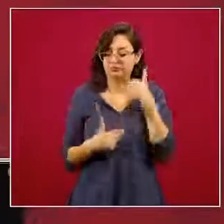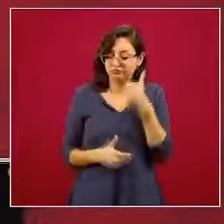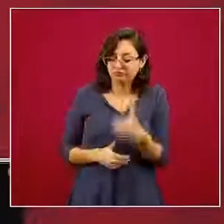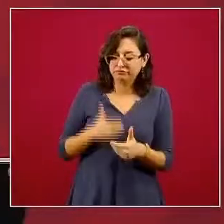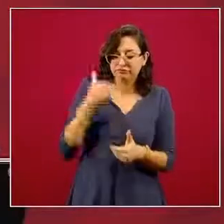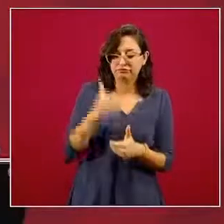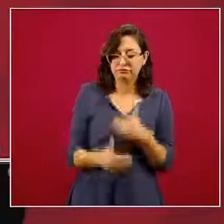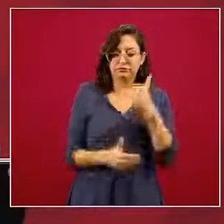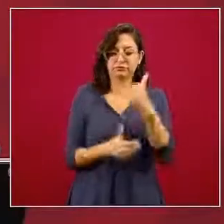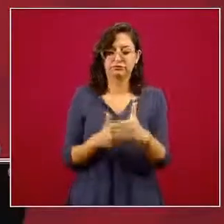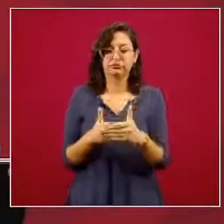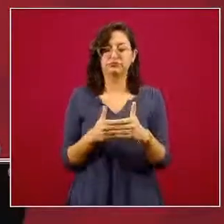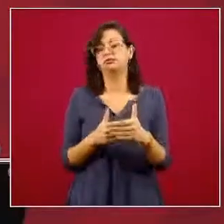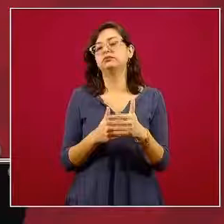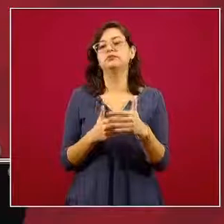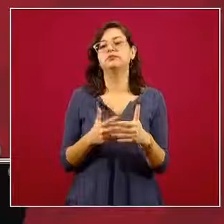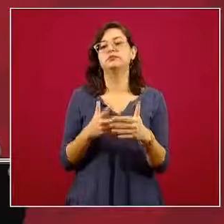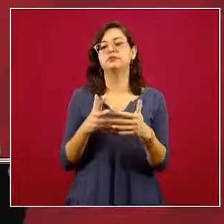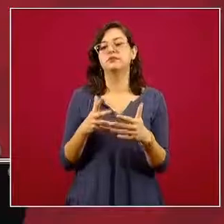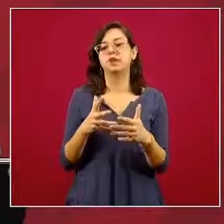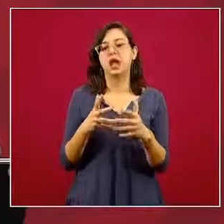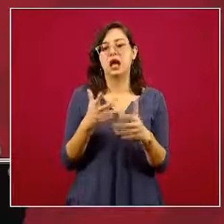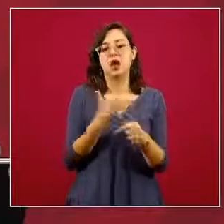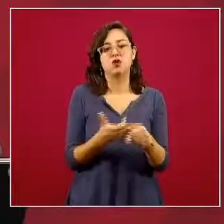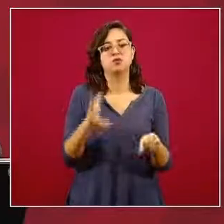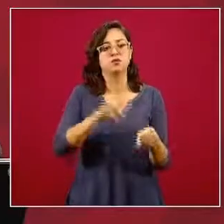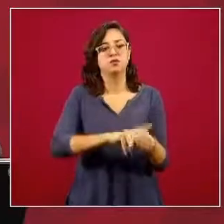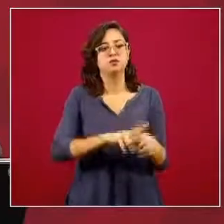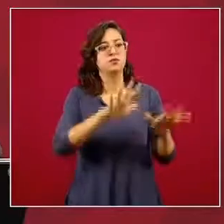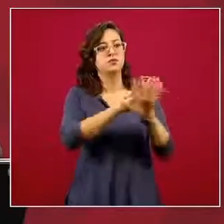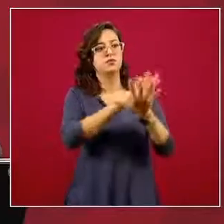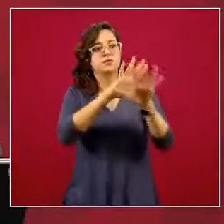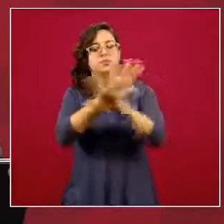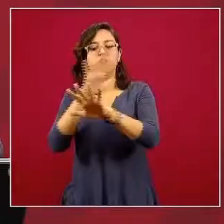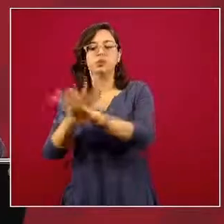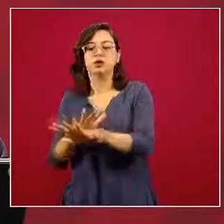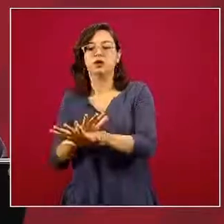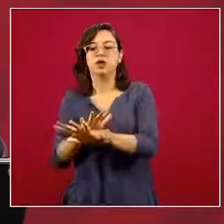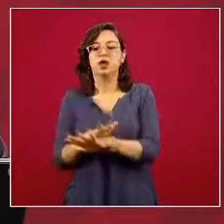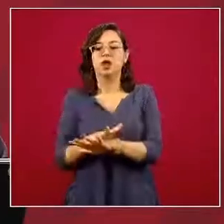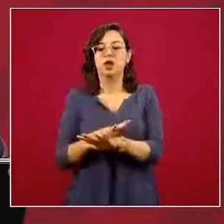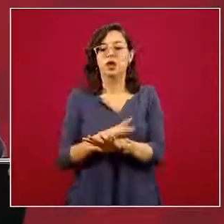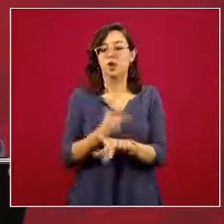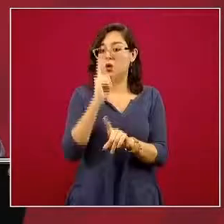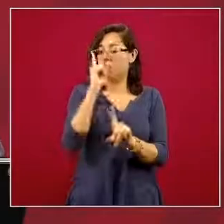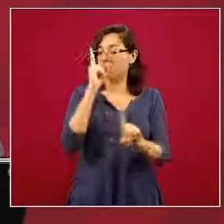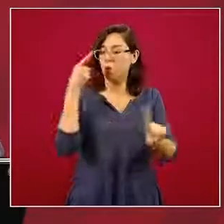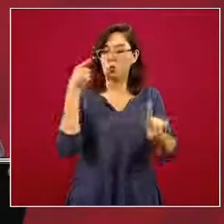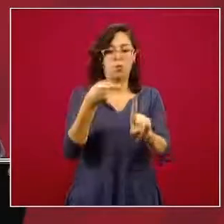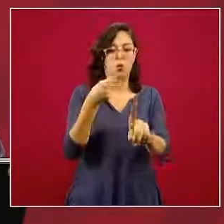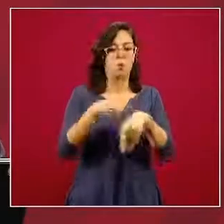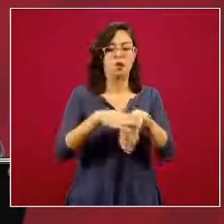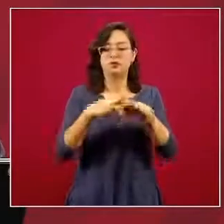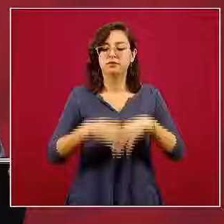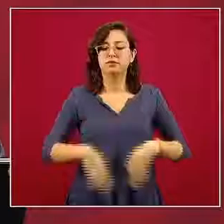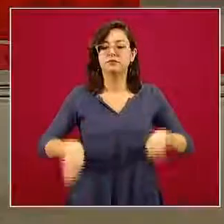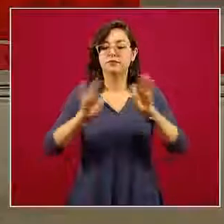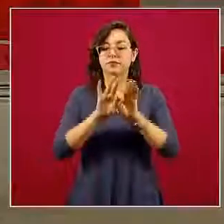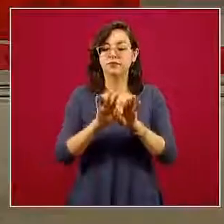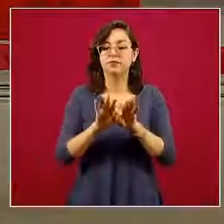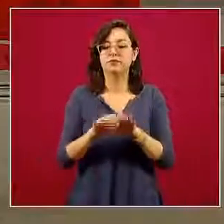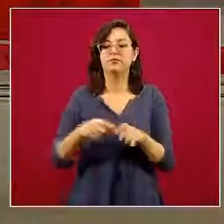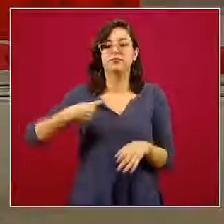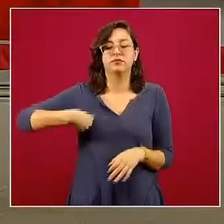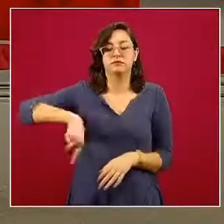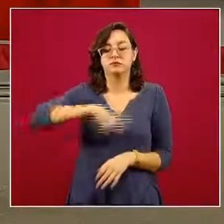proceso de transformación y expansión del Sistema Nacional de Salud, que es uno de los elementos centrales, es